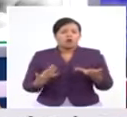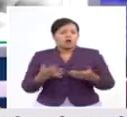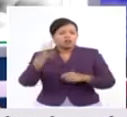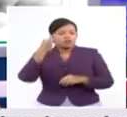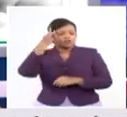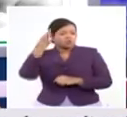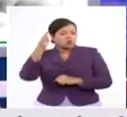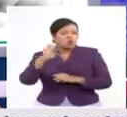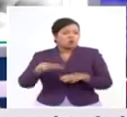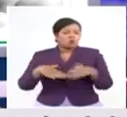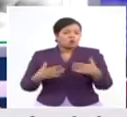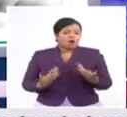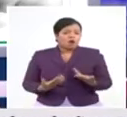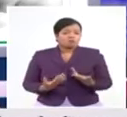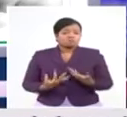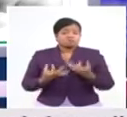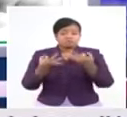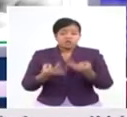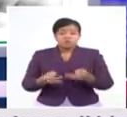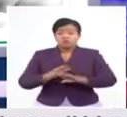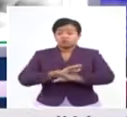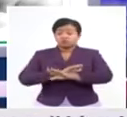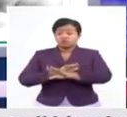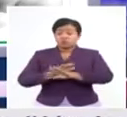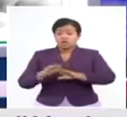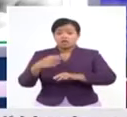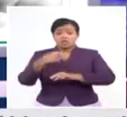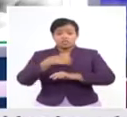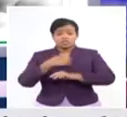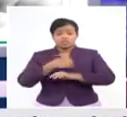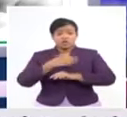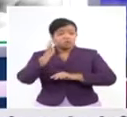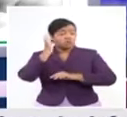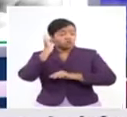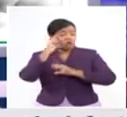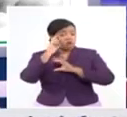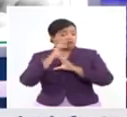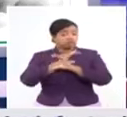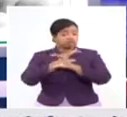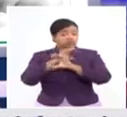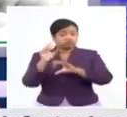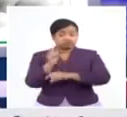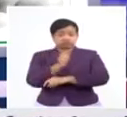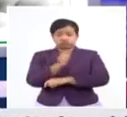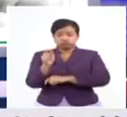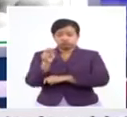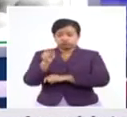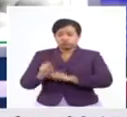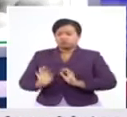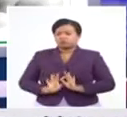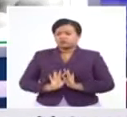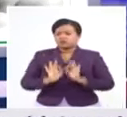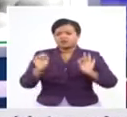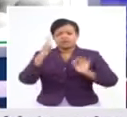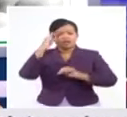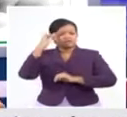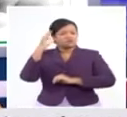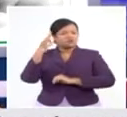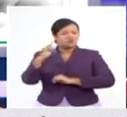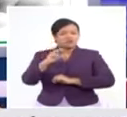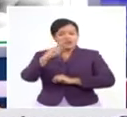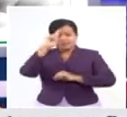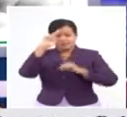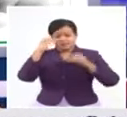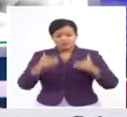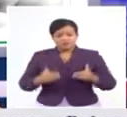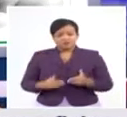para ello contamos ya en el estudio con la máster en ciencias, Luremis Rodríguez Hernández, especialista en psicología de la salud. Esto será en